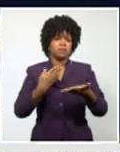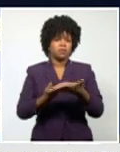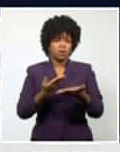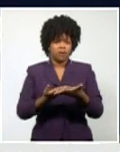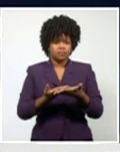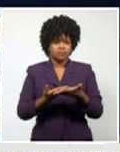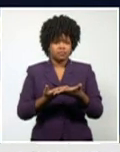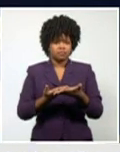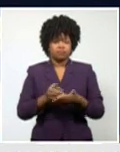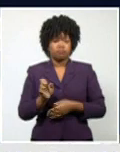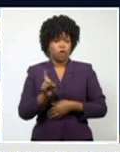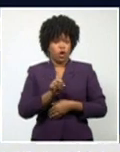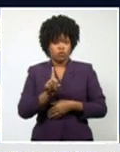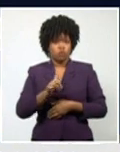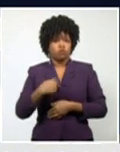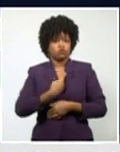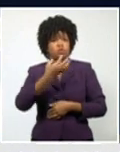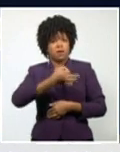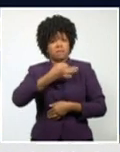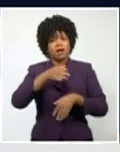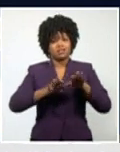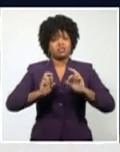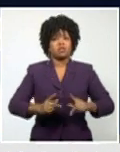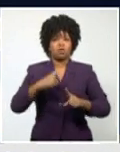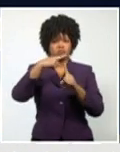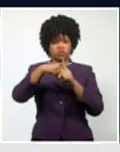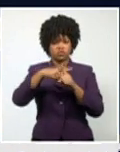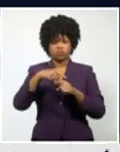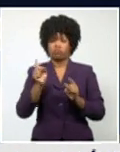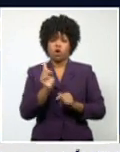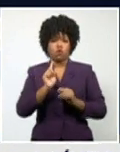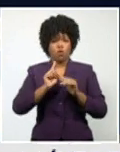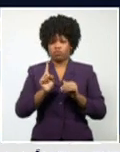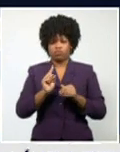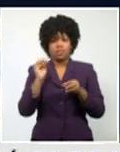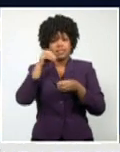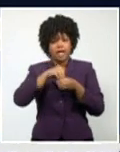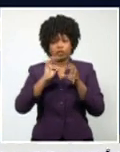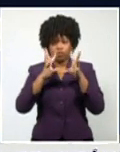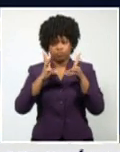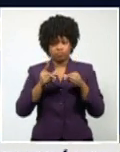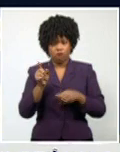como también hemos explicado, vuelven a ser positivas. Aquí no están contadas esas muestras. En los